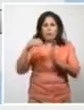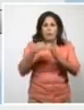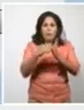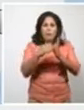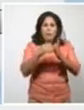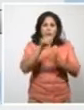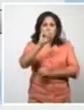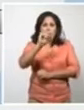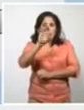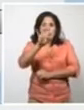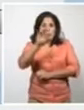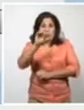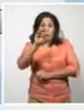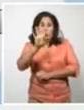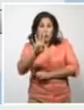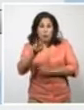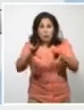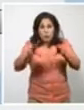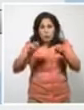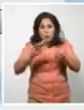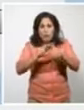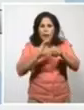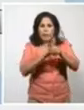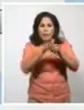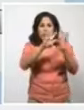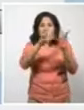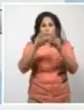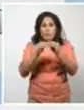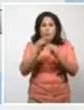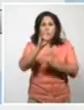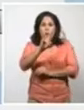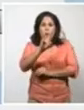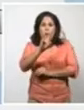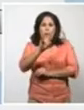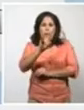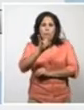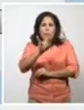53.604 casos nuevos y un acumulado de